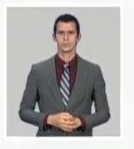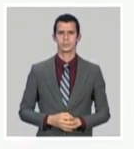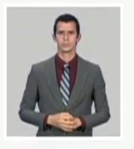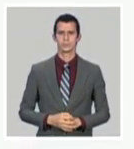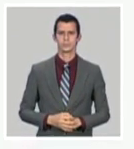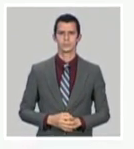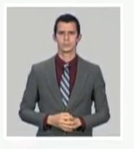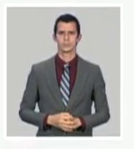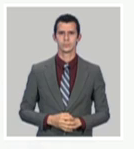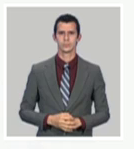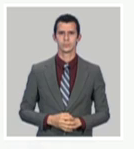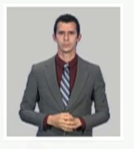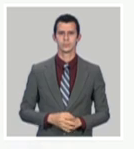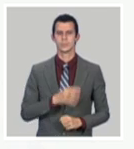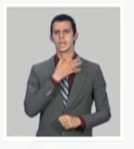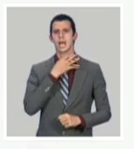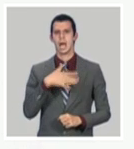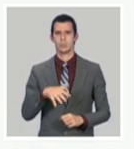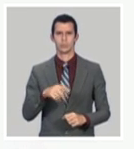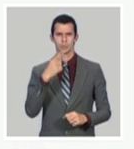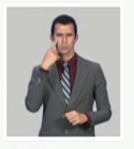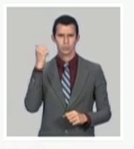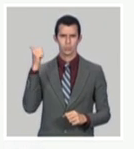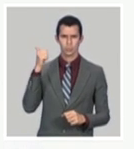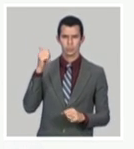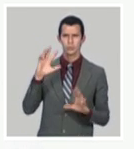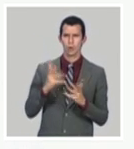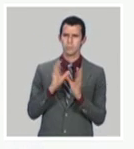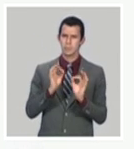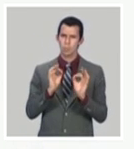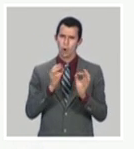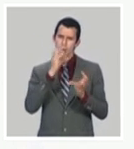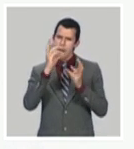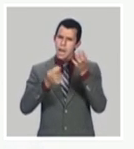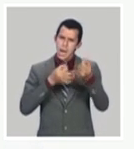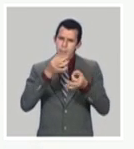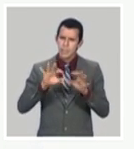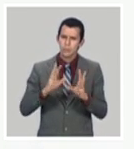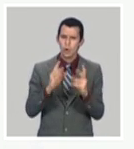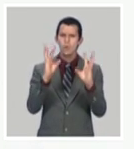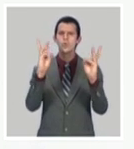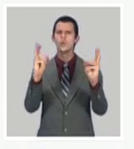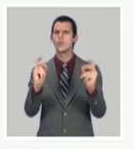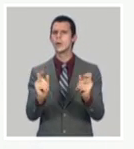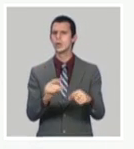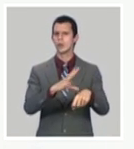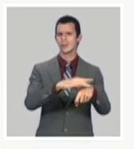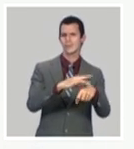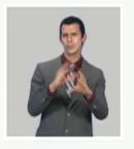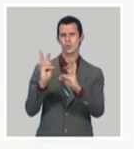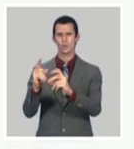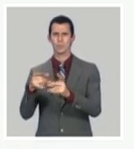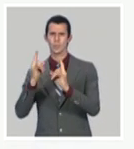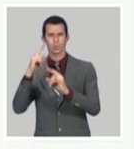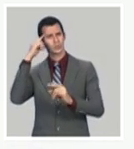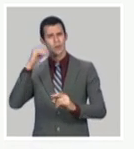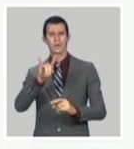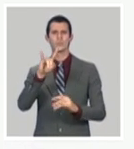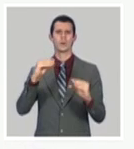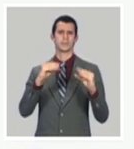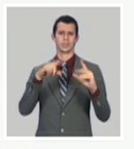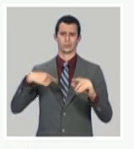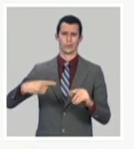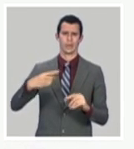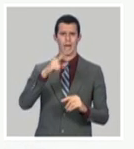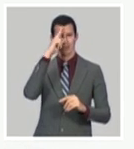algunos números que no me voy a detener mucho en ellos. Durán los dice toda la mañana, después se publica, pero ya los 389